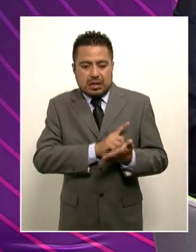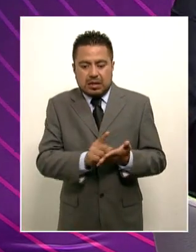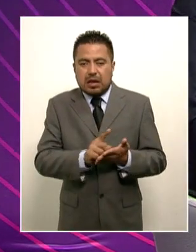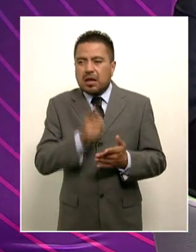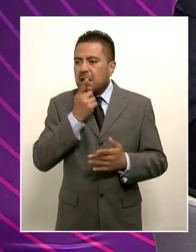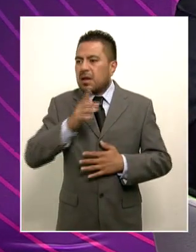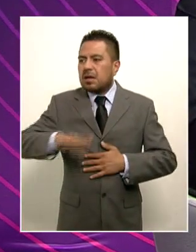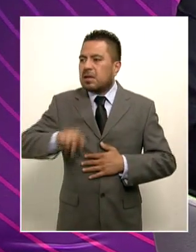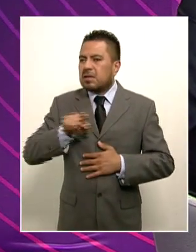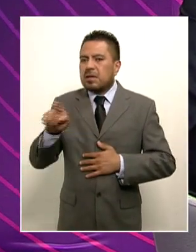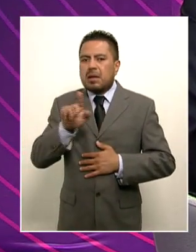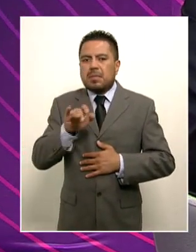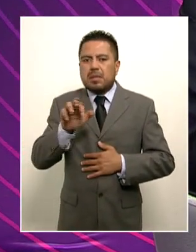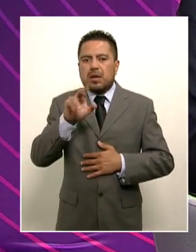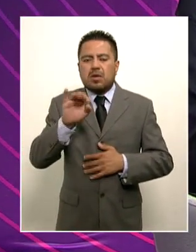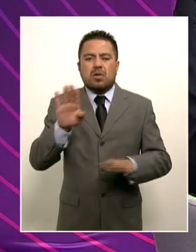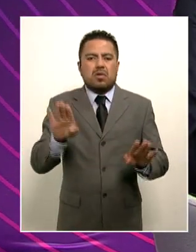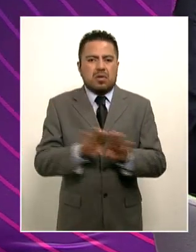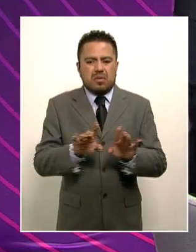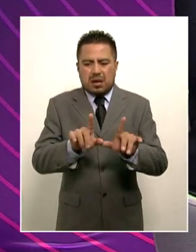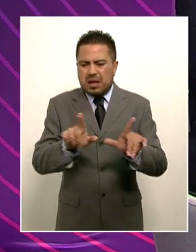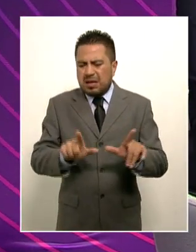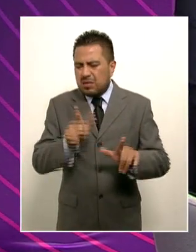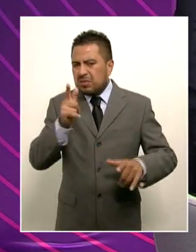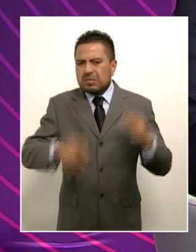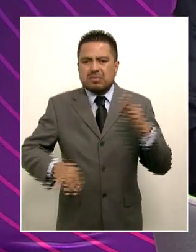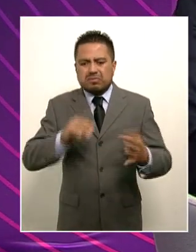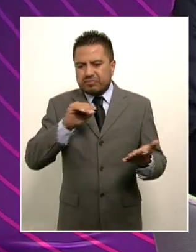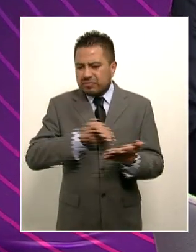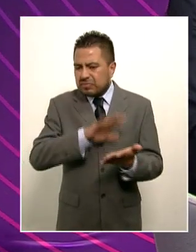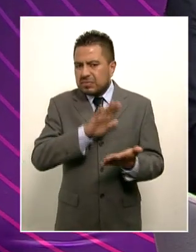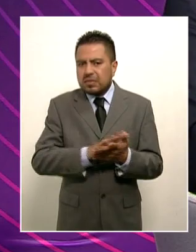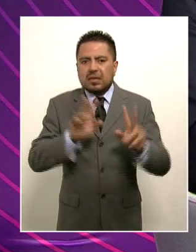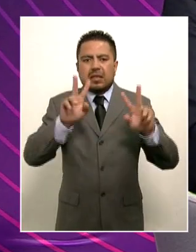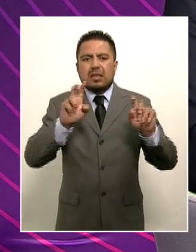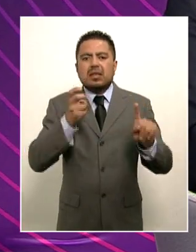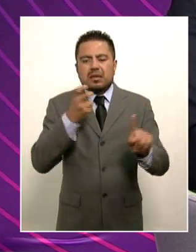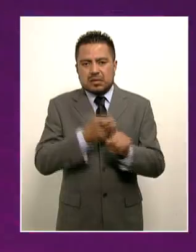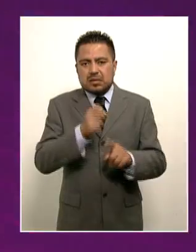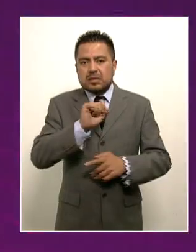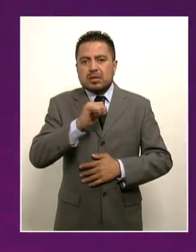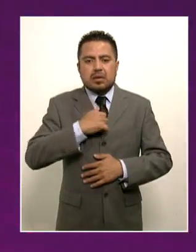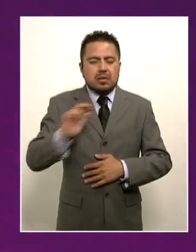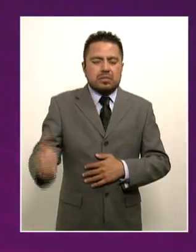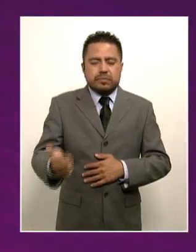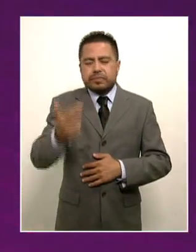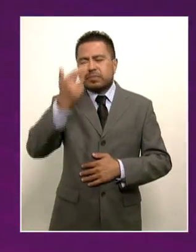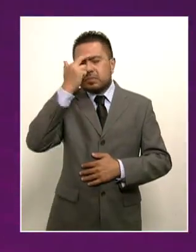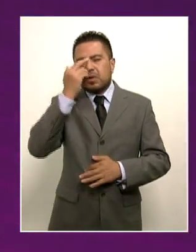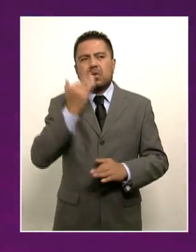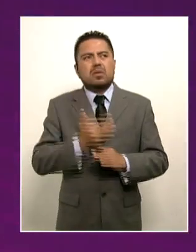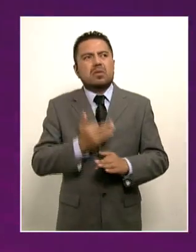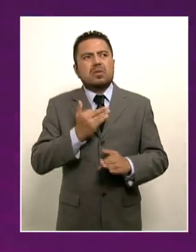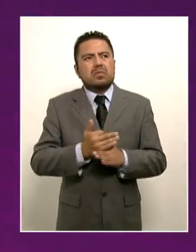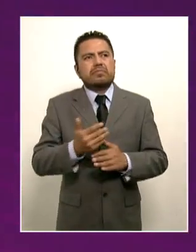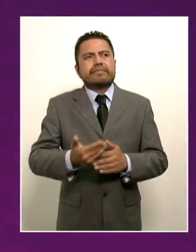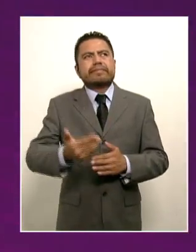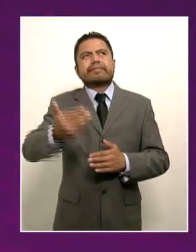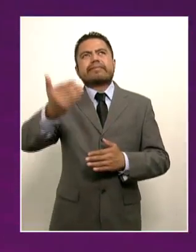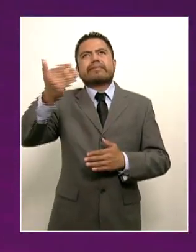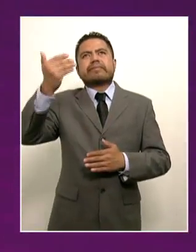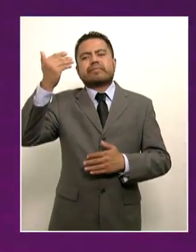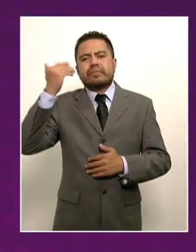comentaba Marcos, sí es una laguna jurídica, francamente, en ese tipo de temas, ¿no? Claro. Y recuerdo ahorita, de hecho, una de